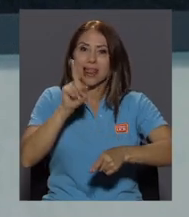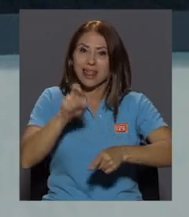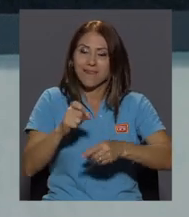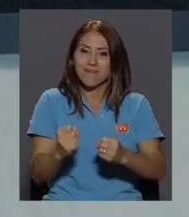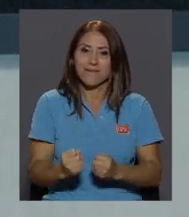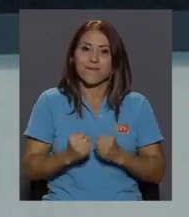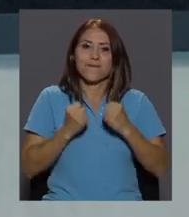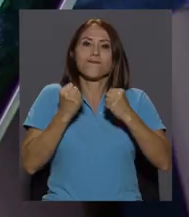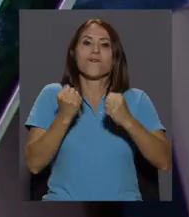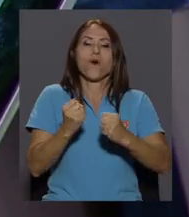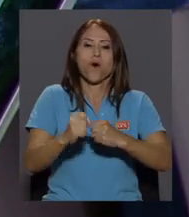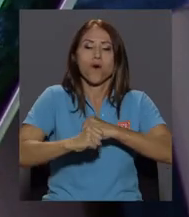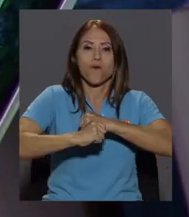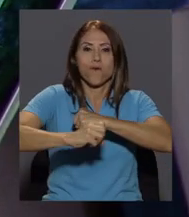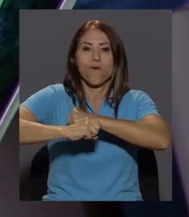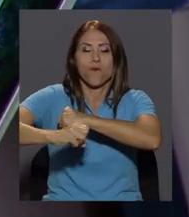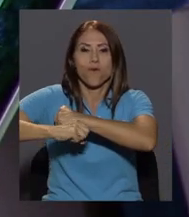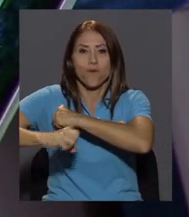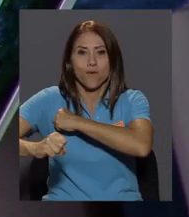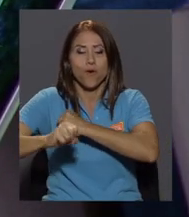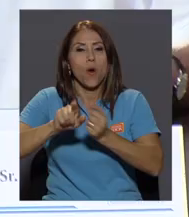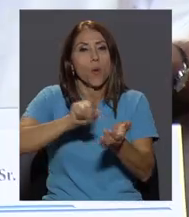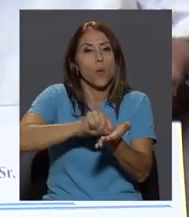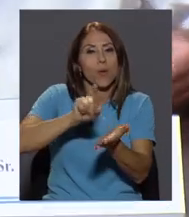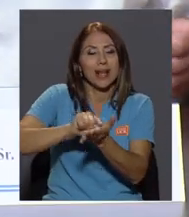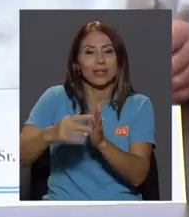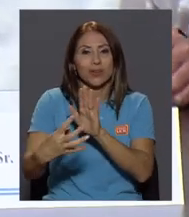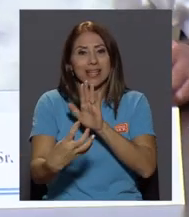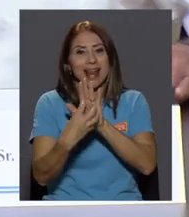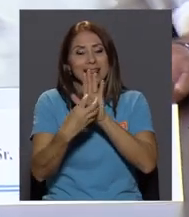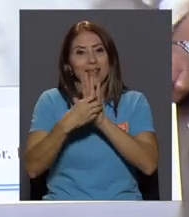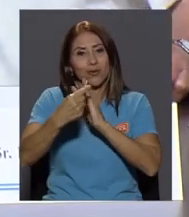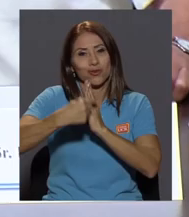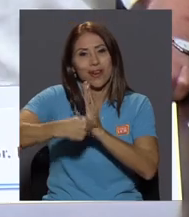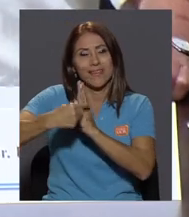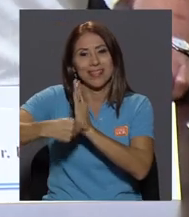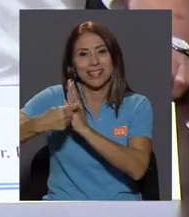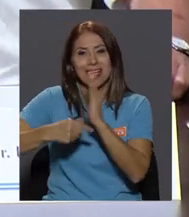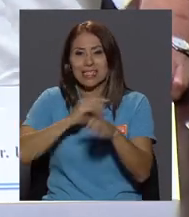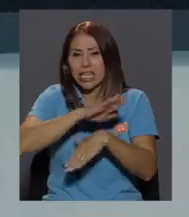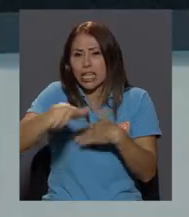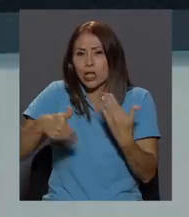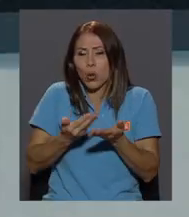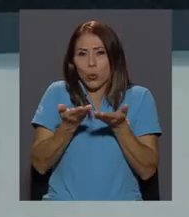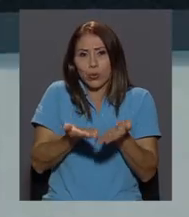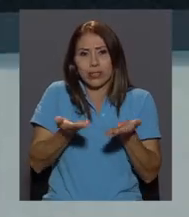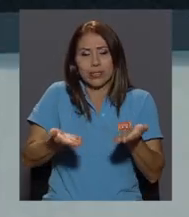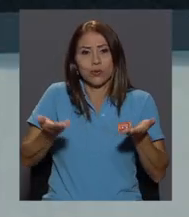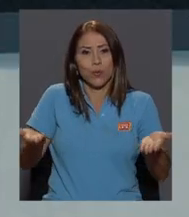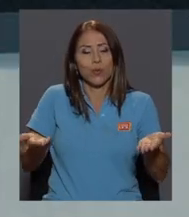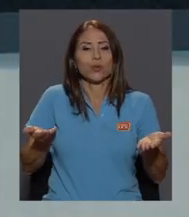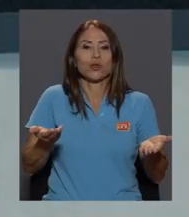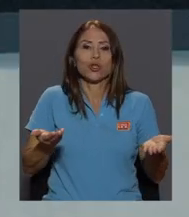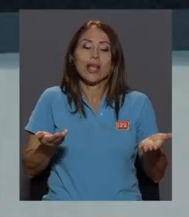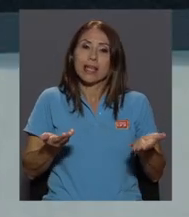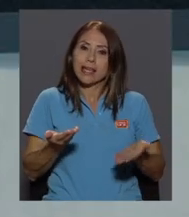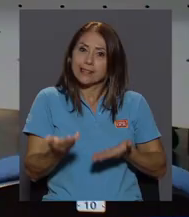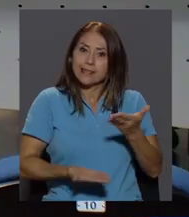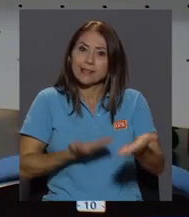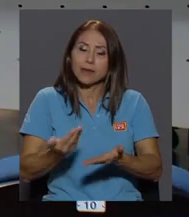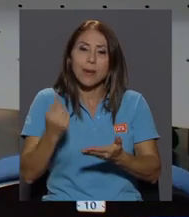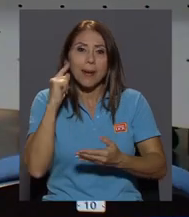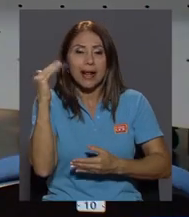los canales de divulgación, las publicaciones, los artículos, las revistas y todos estos insumos que sirven para